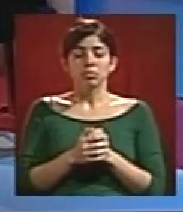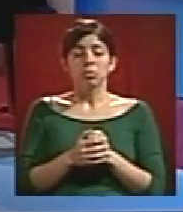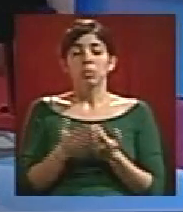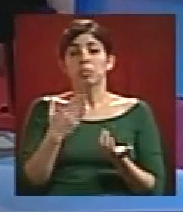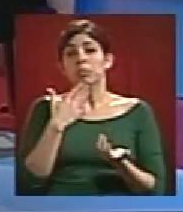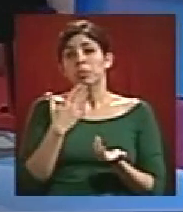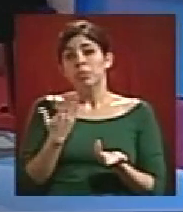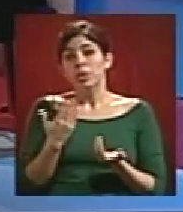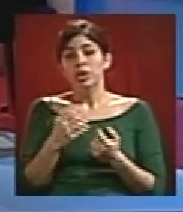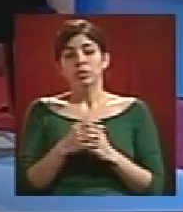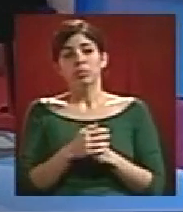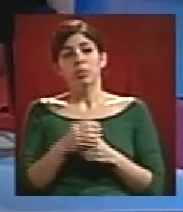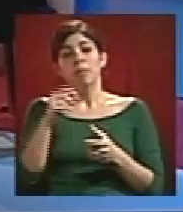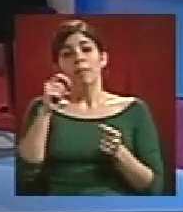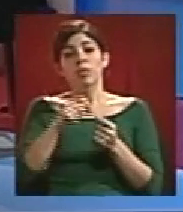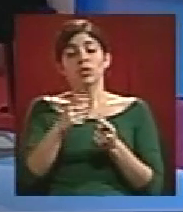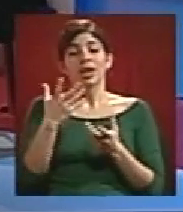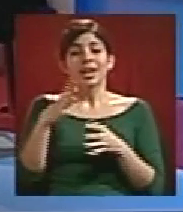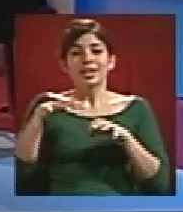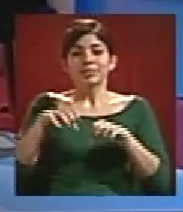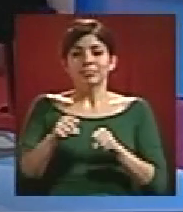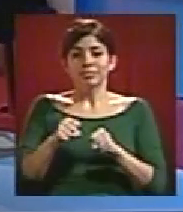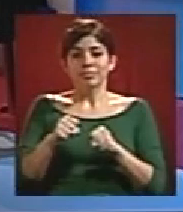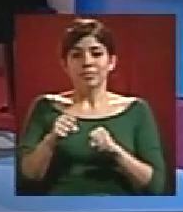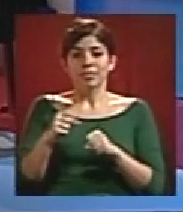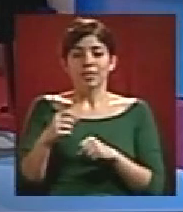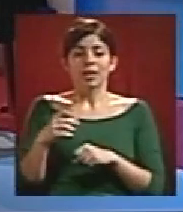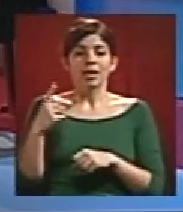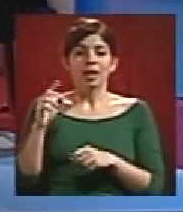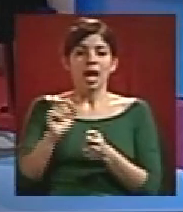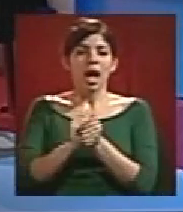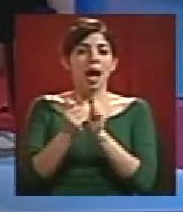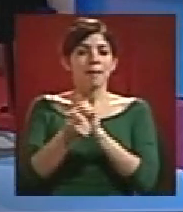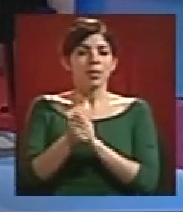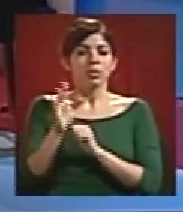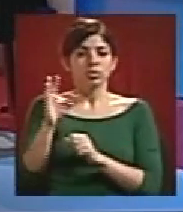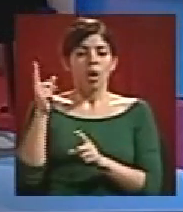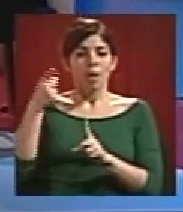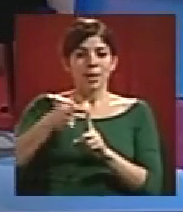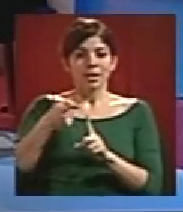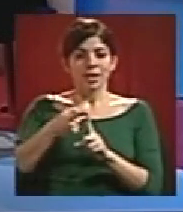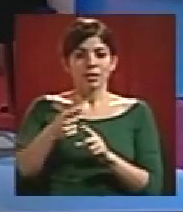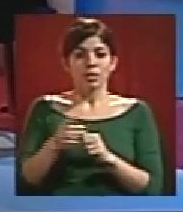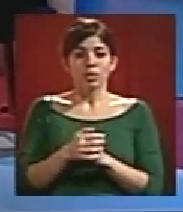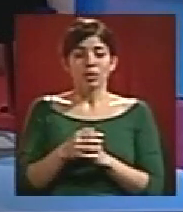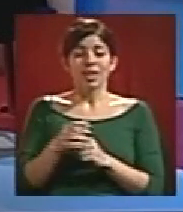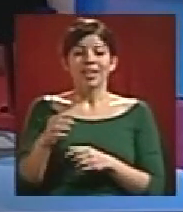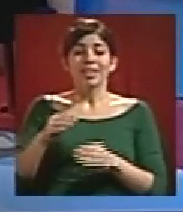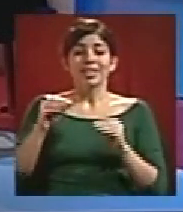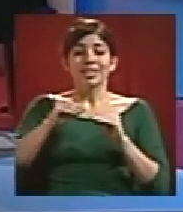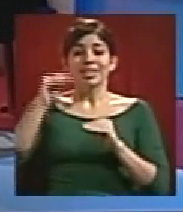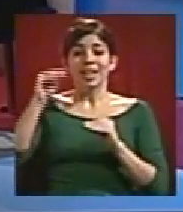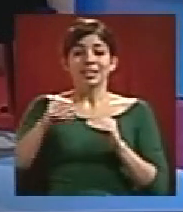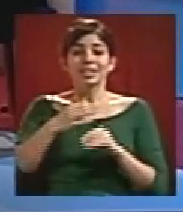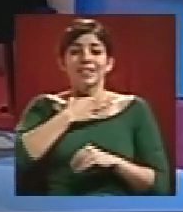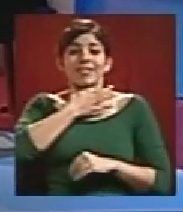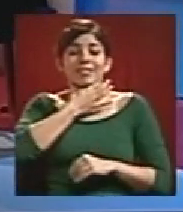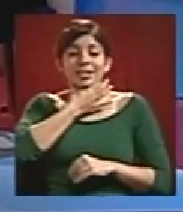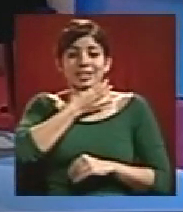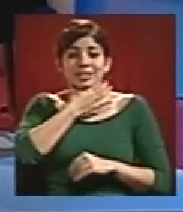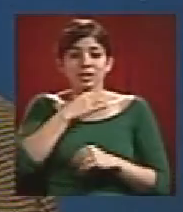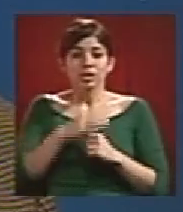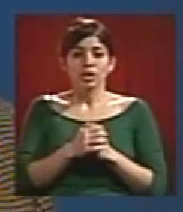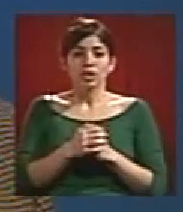Uh-huh. No, y el punto es que la Reserva Federal cambió su objetivo ya para la Reserva. La tasa de inflación, que ya supera un poquito el 5%